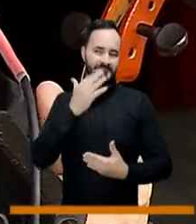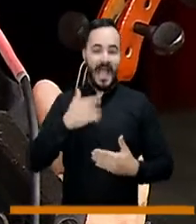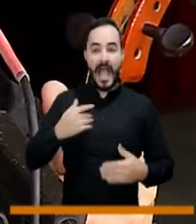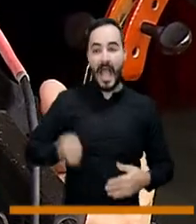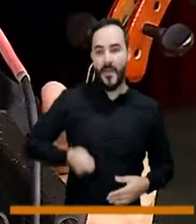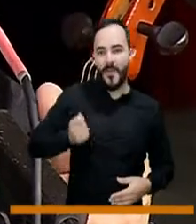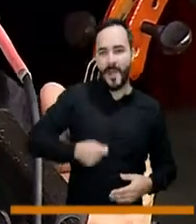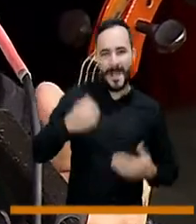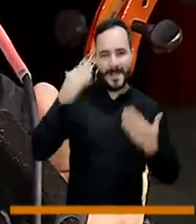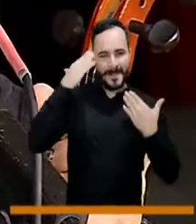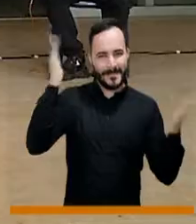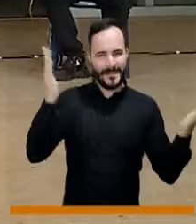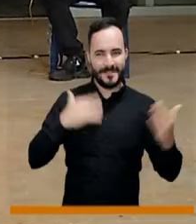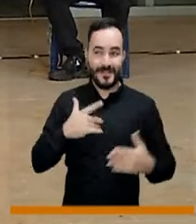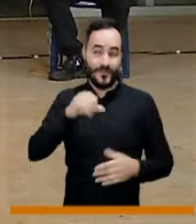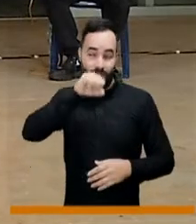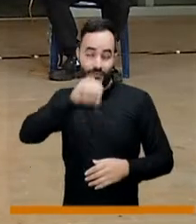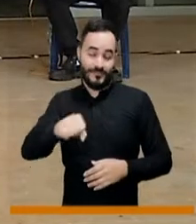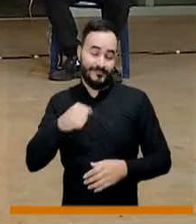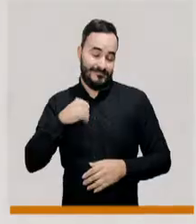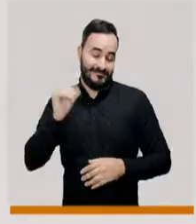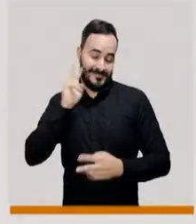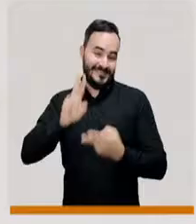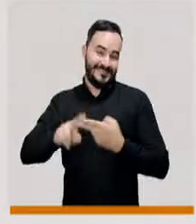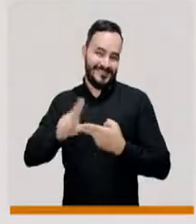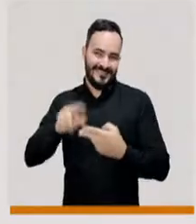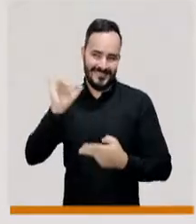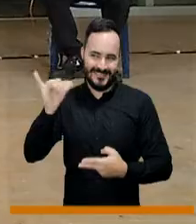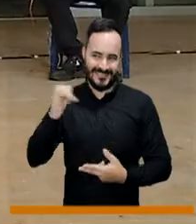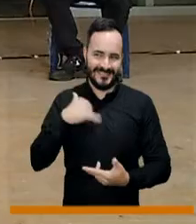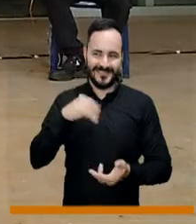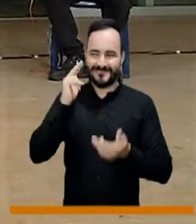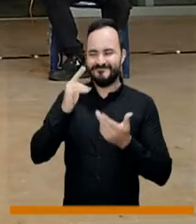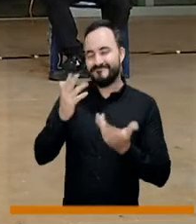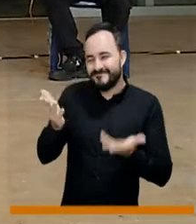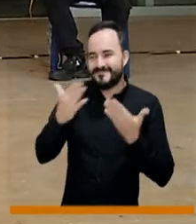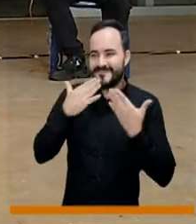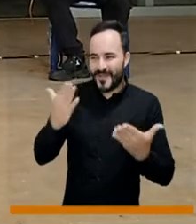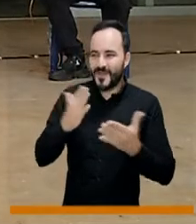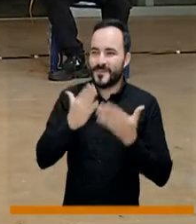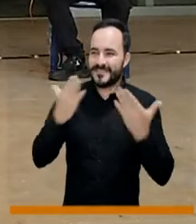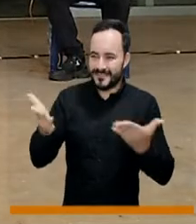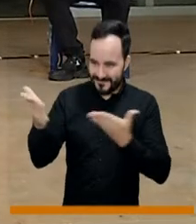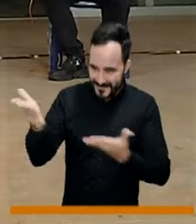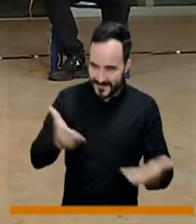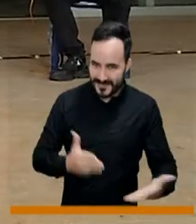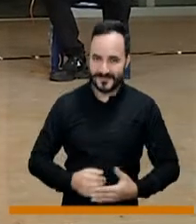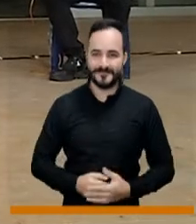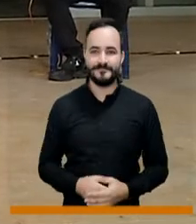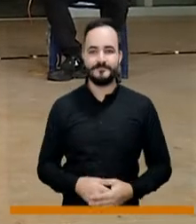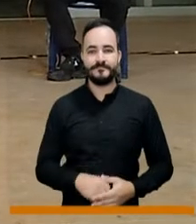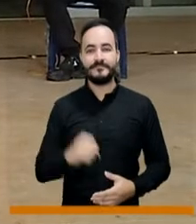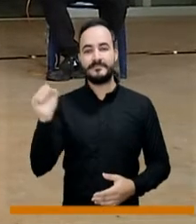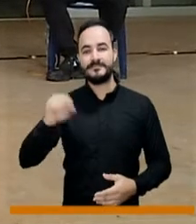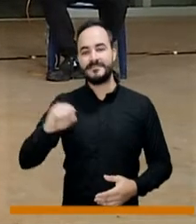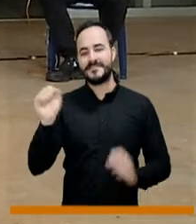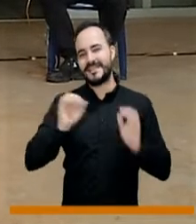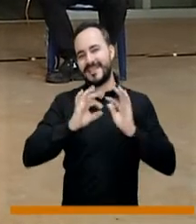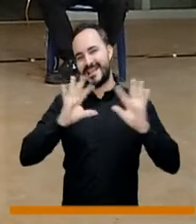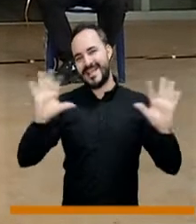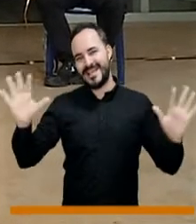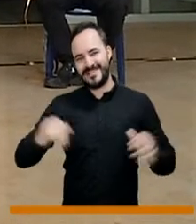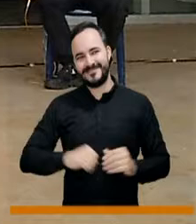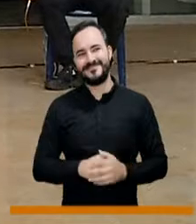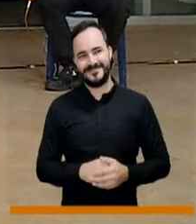en la cultura. Ah, se lo dije, ahí lo tenía, concejal. Y bueno, yo también quisiera saber un poquito cómo esos procesos culturales que han liderado